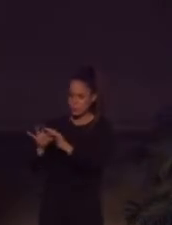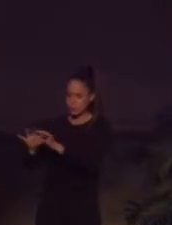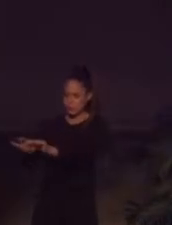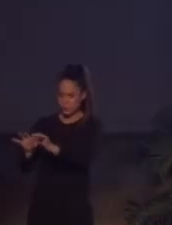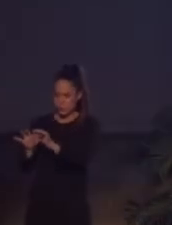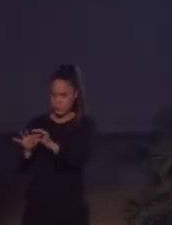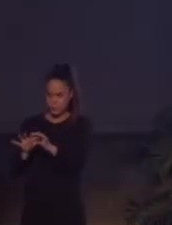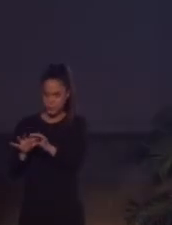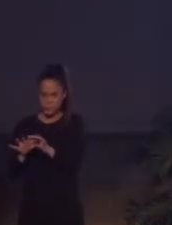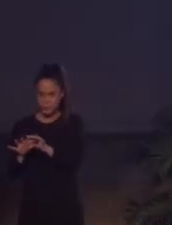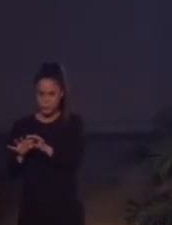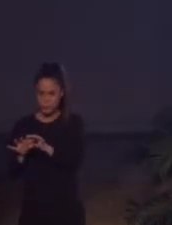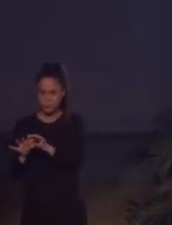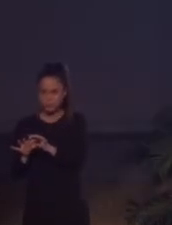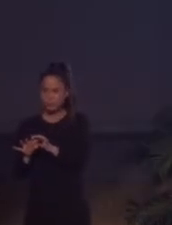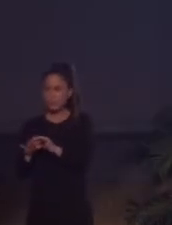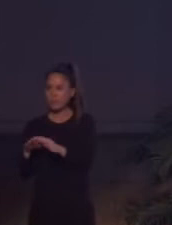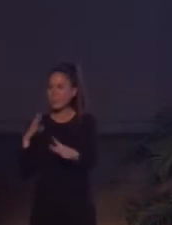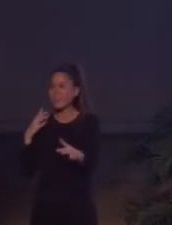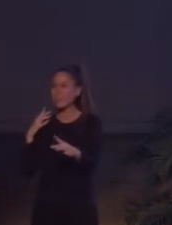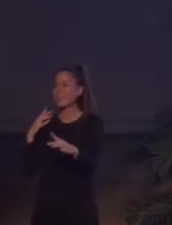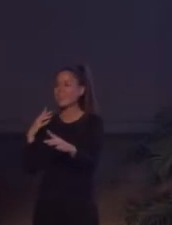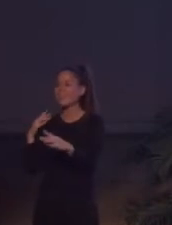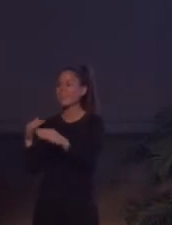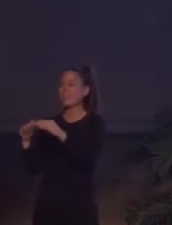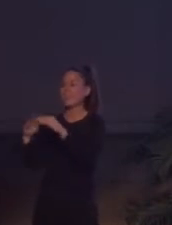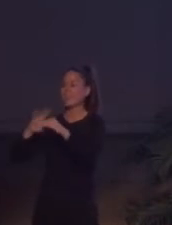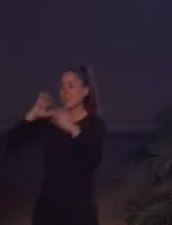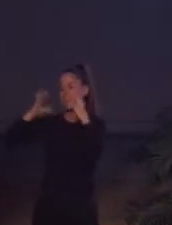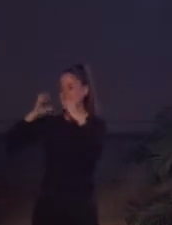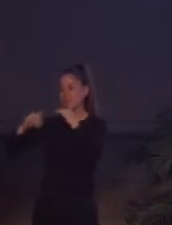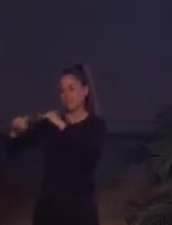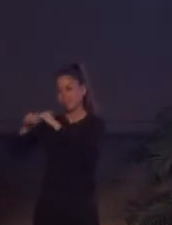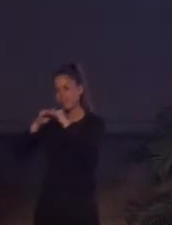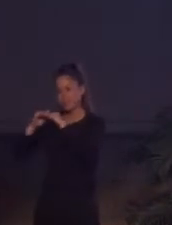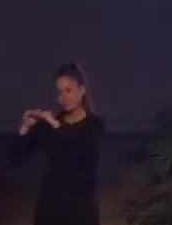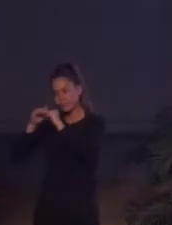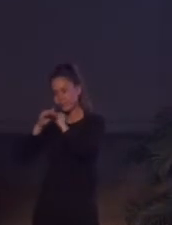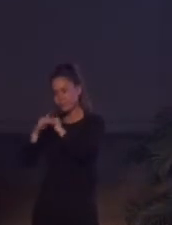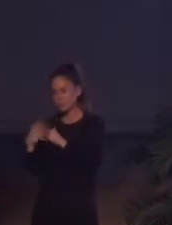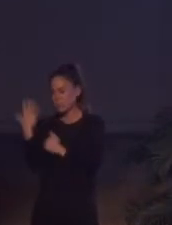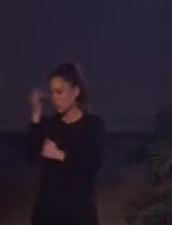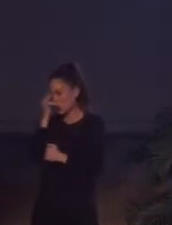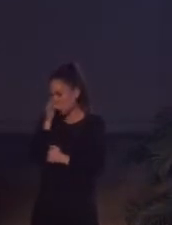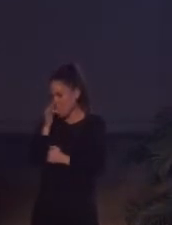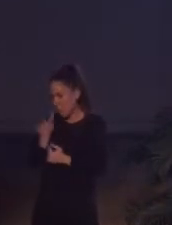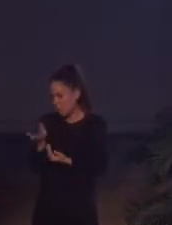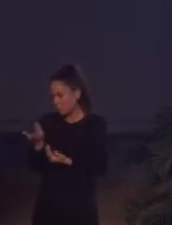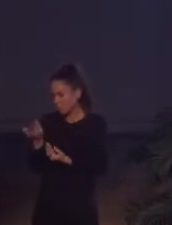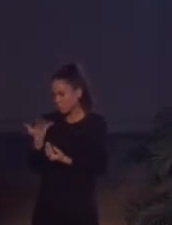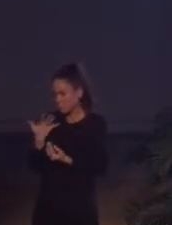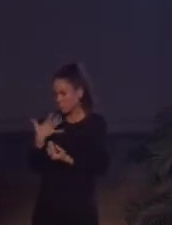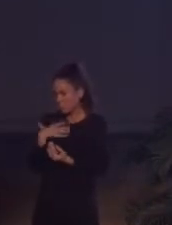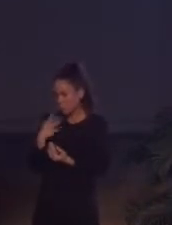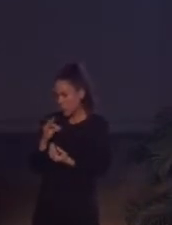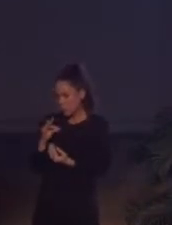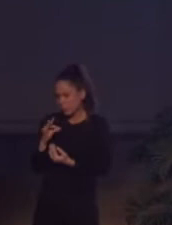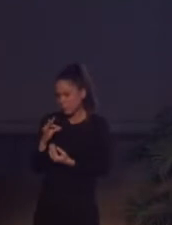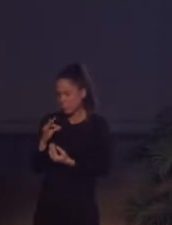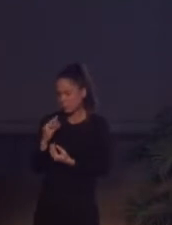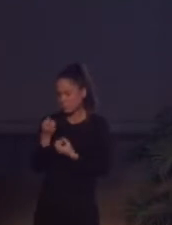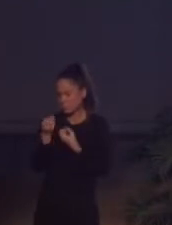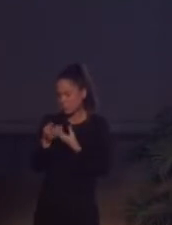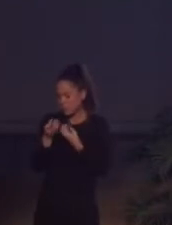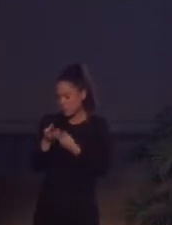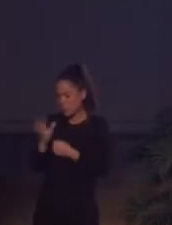aliantzak egiten dituen antiespezismoak, maia teorikoa nahi badezu, baina batez ere, ba, maia